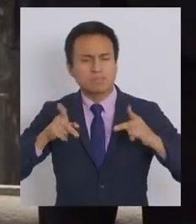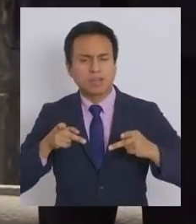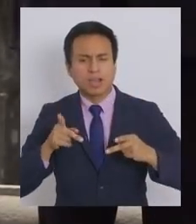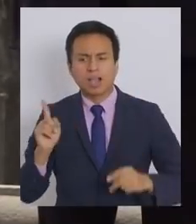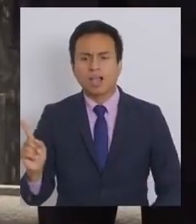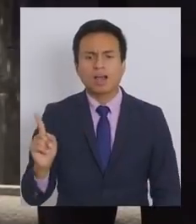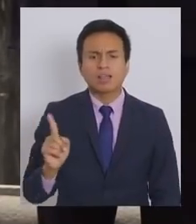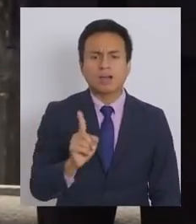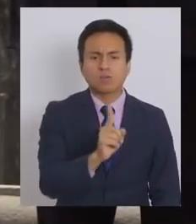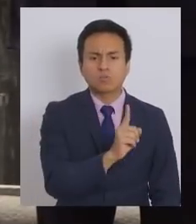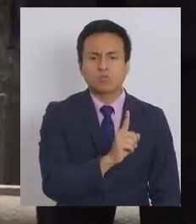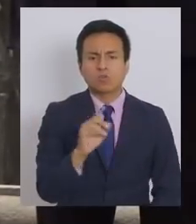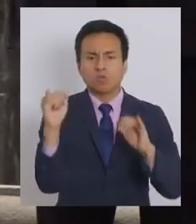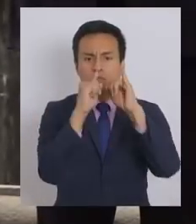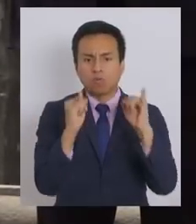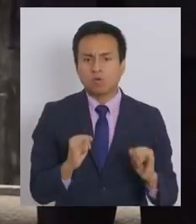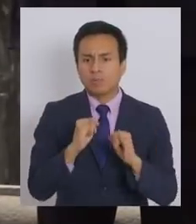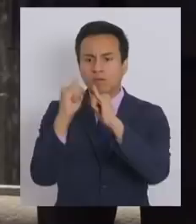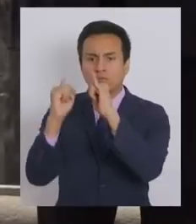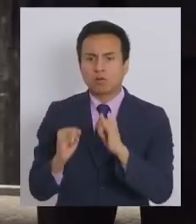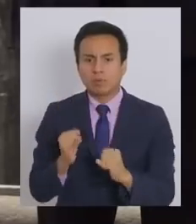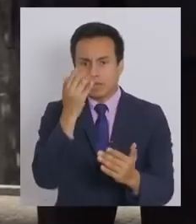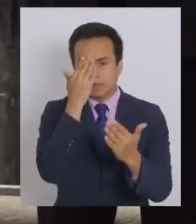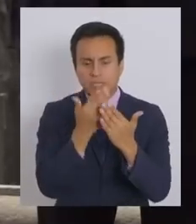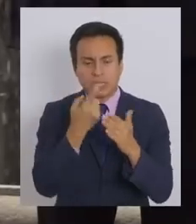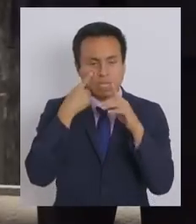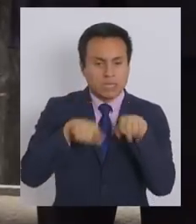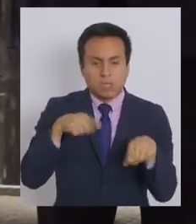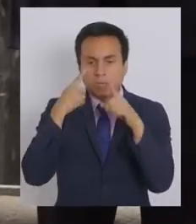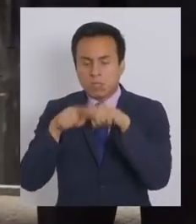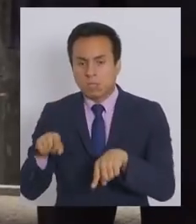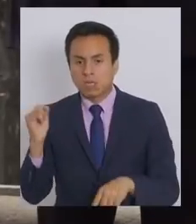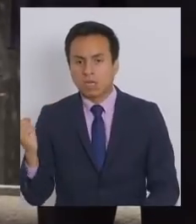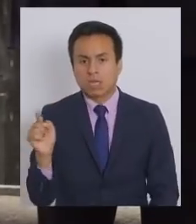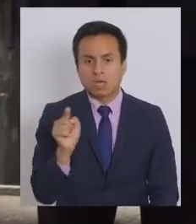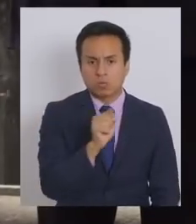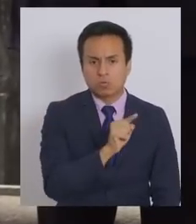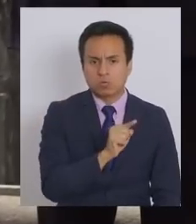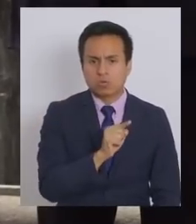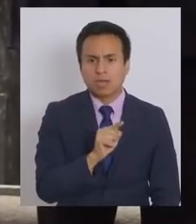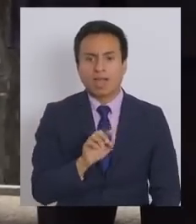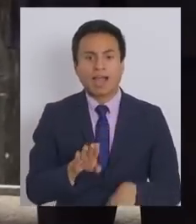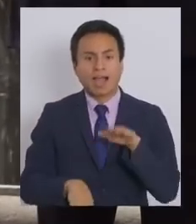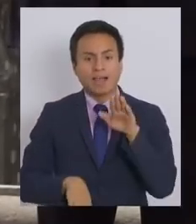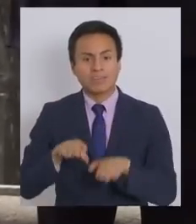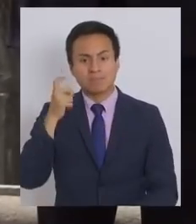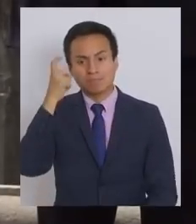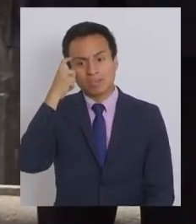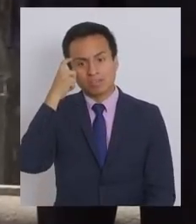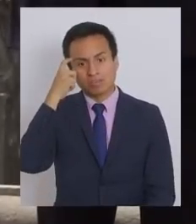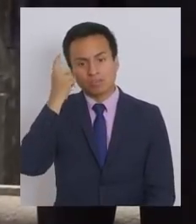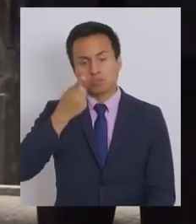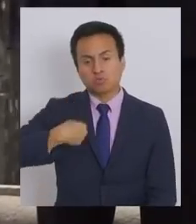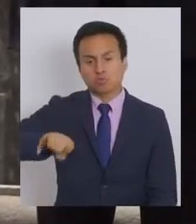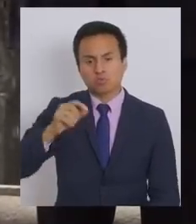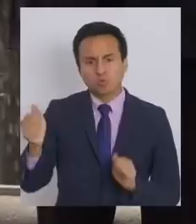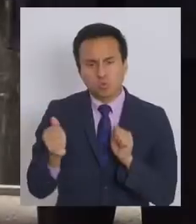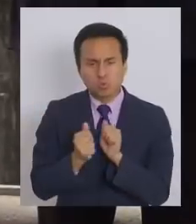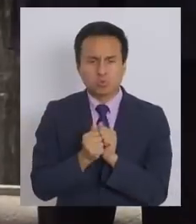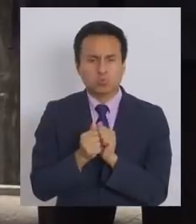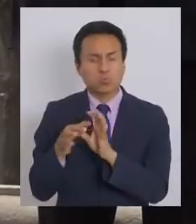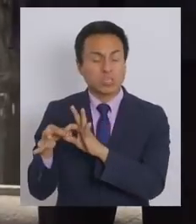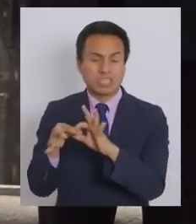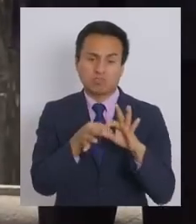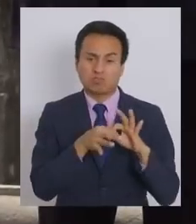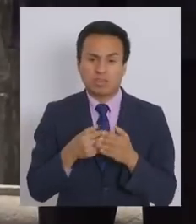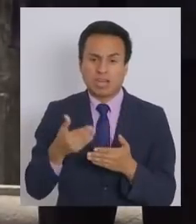cada uno, a su modo, enfrente lo desconocido. Y a veces pienso que si hubiéramos estado más juntos y más